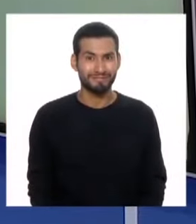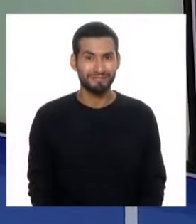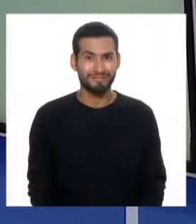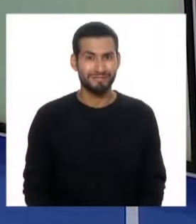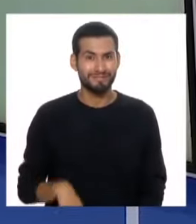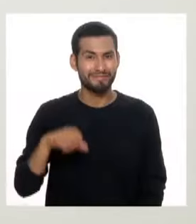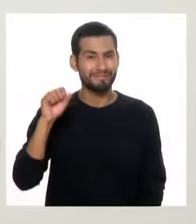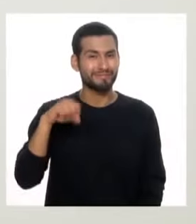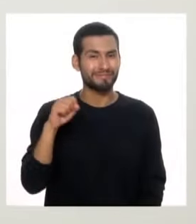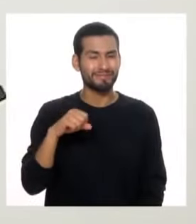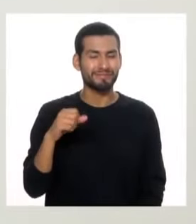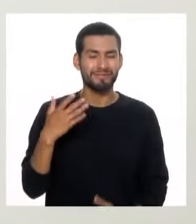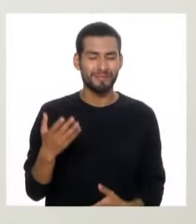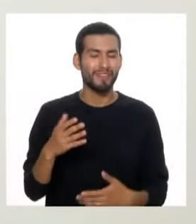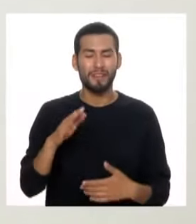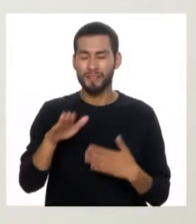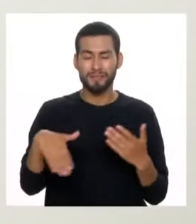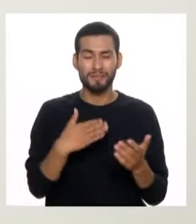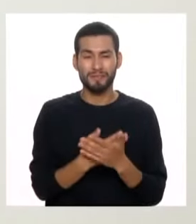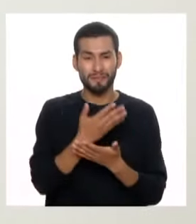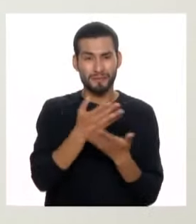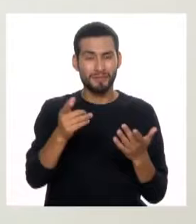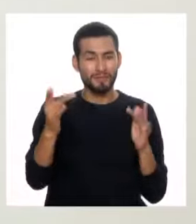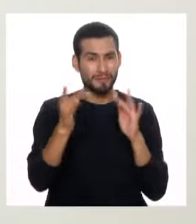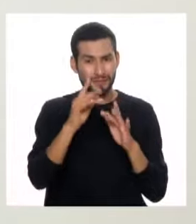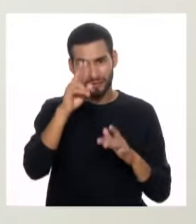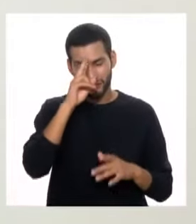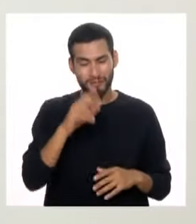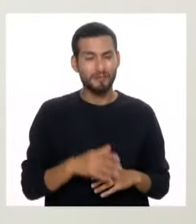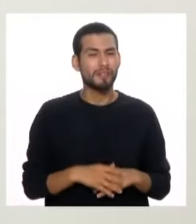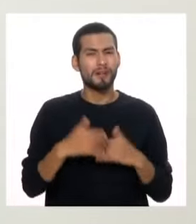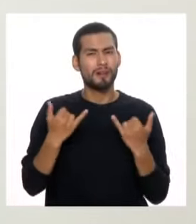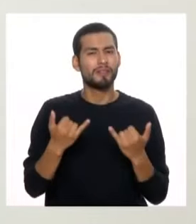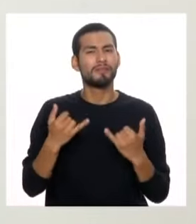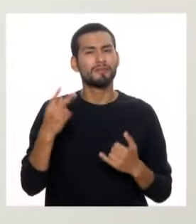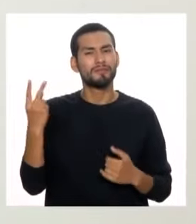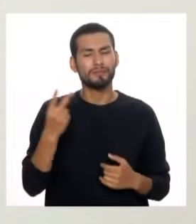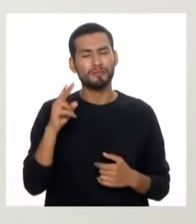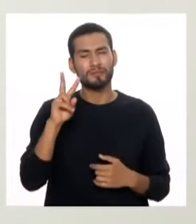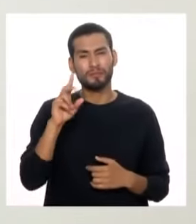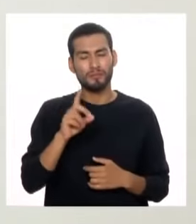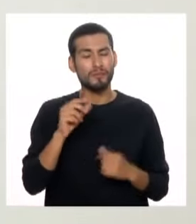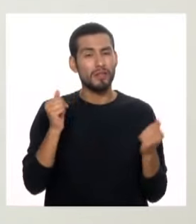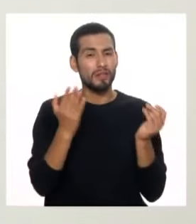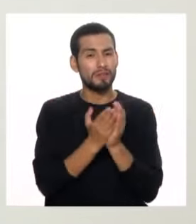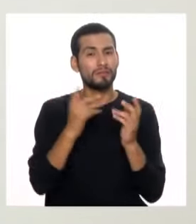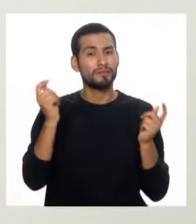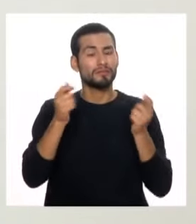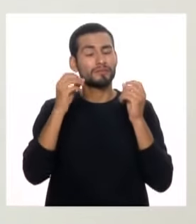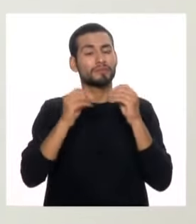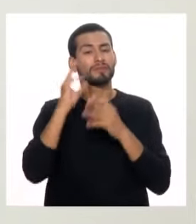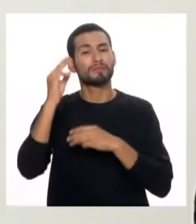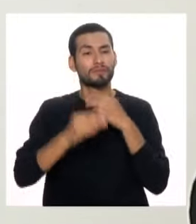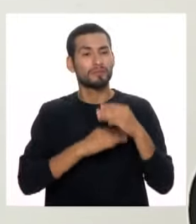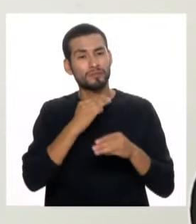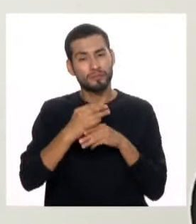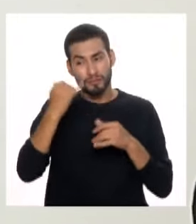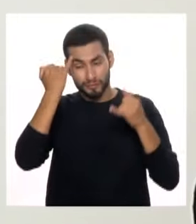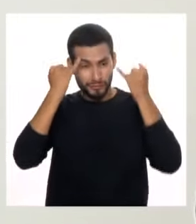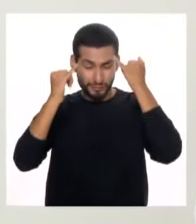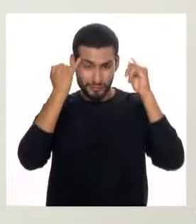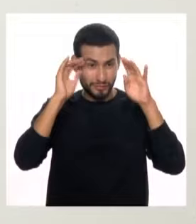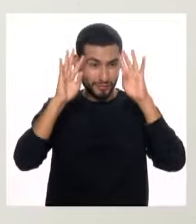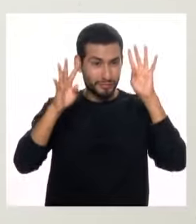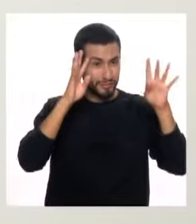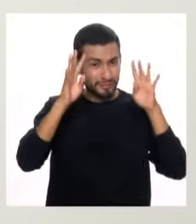Así es, Christopher, Fátima y a todos nuestros amigos de Conecta Perú. Hoy viernes 21 de abril estamos celebrando el Día Mundial de la Creatividad